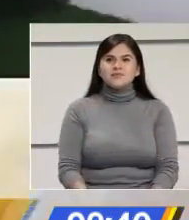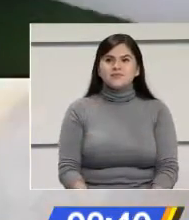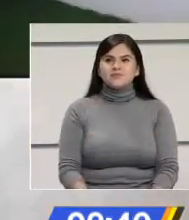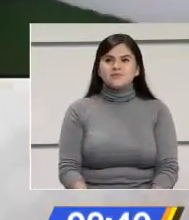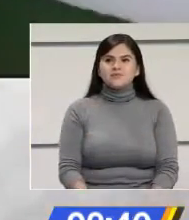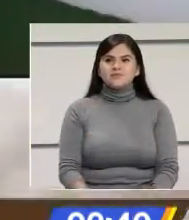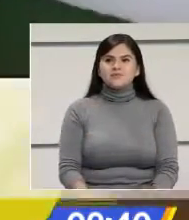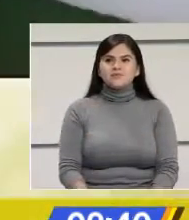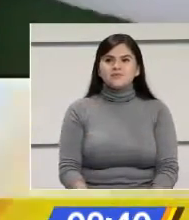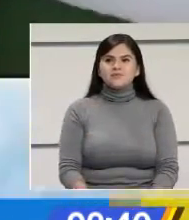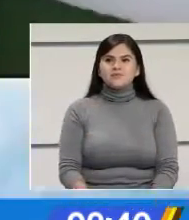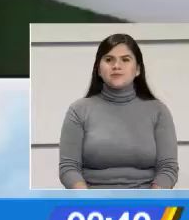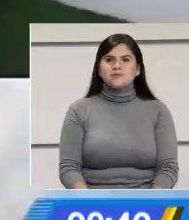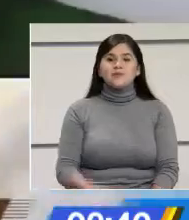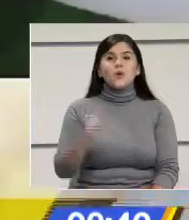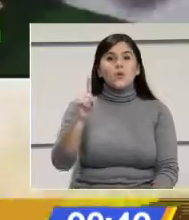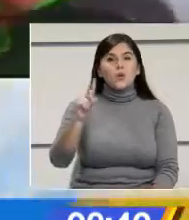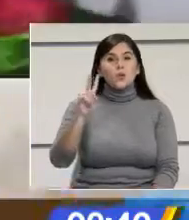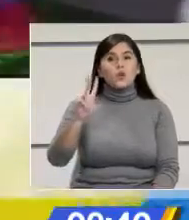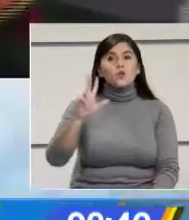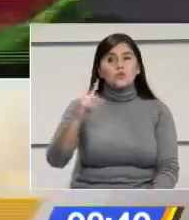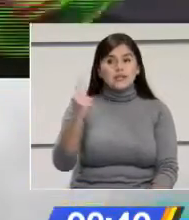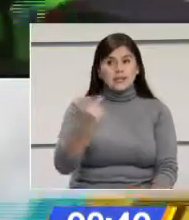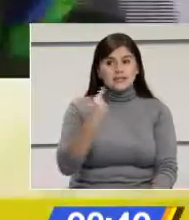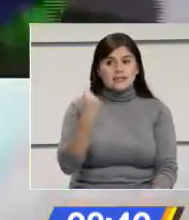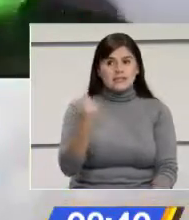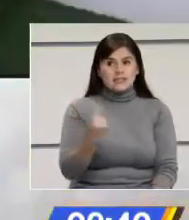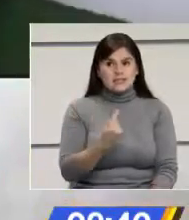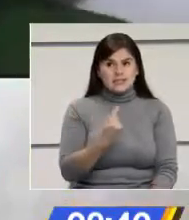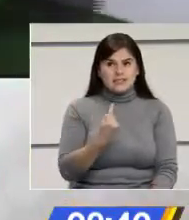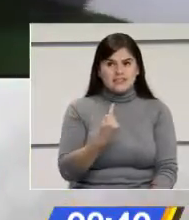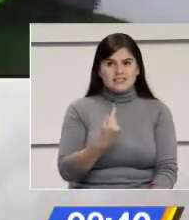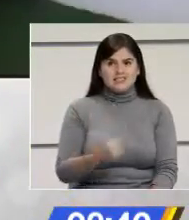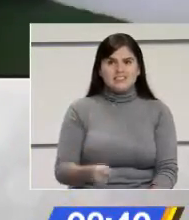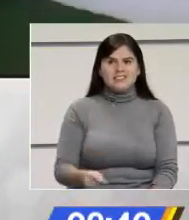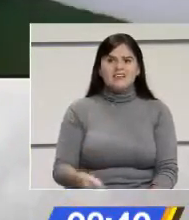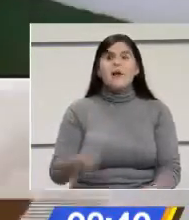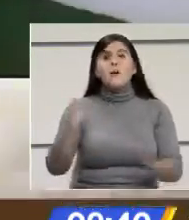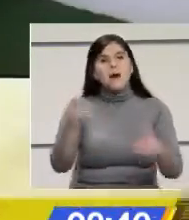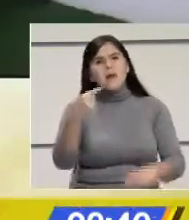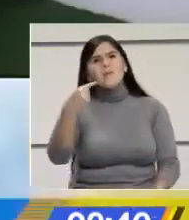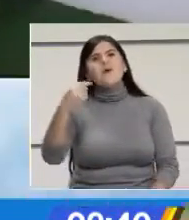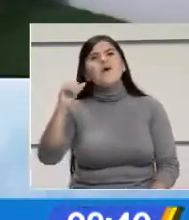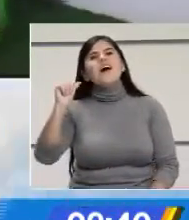Muy bien. Otra vez, uno, dos, tres. Vamos, Gabriel.